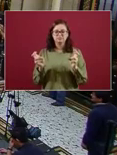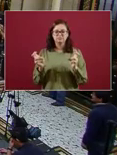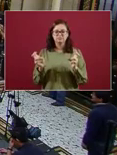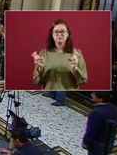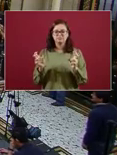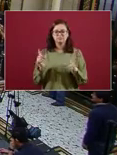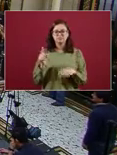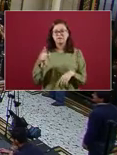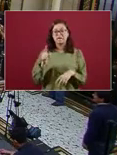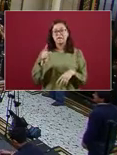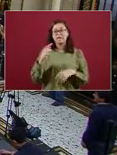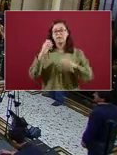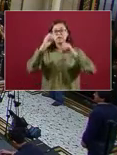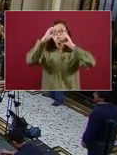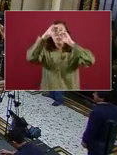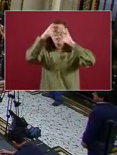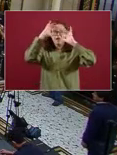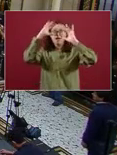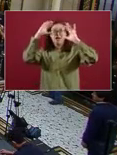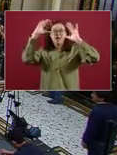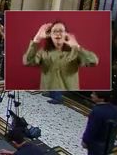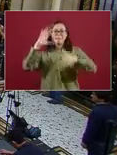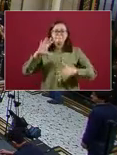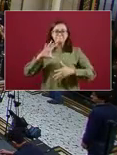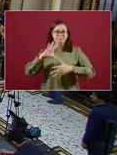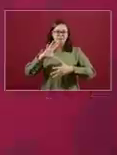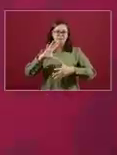invención de América.